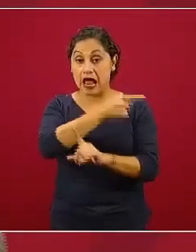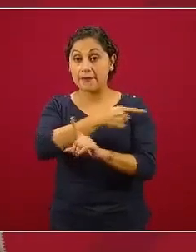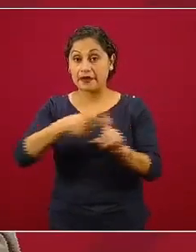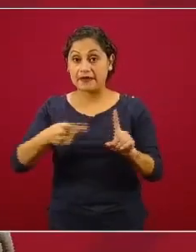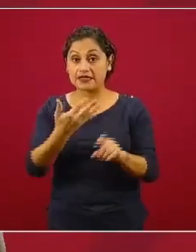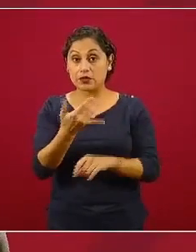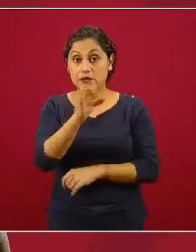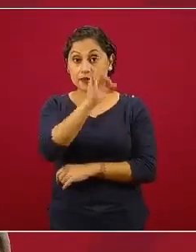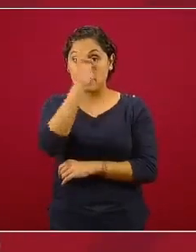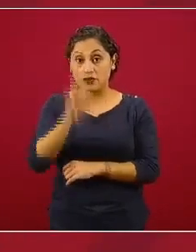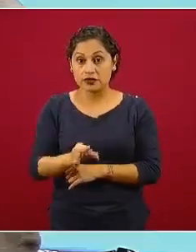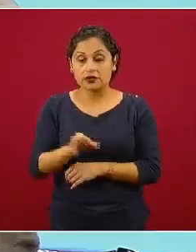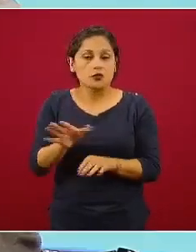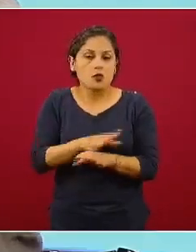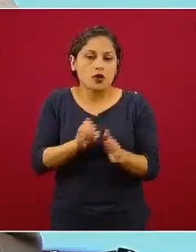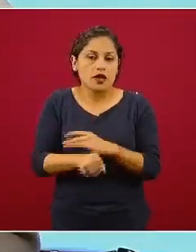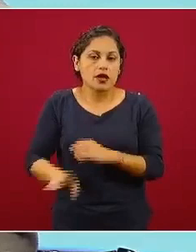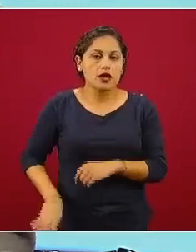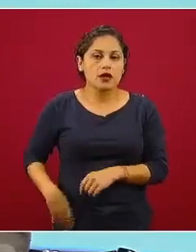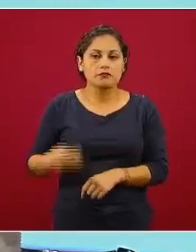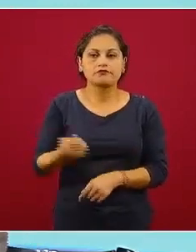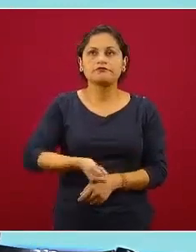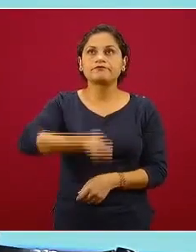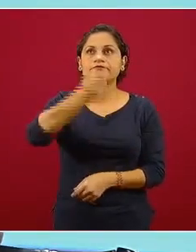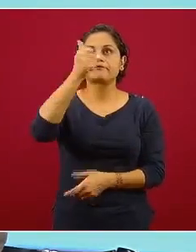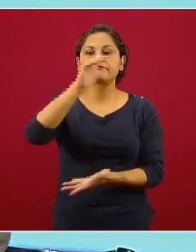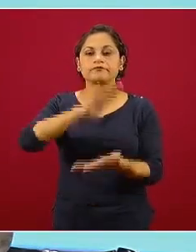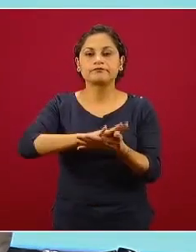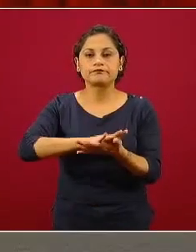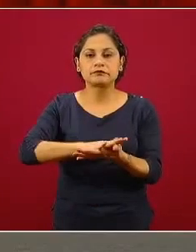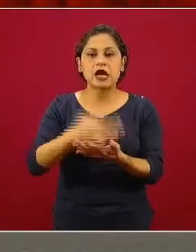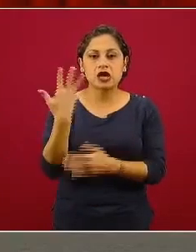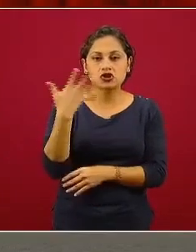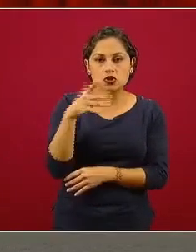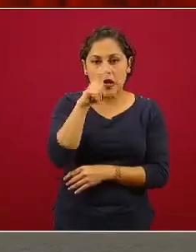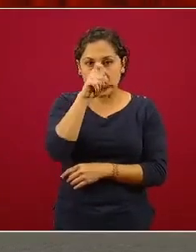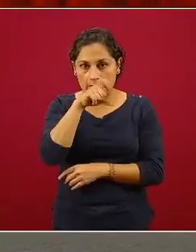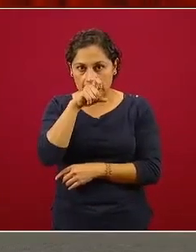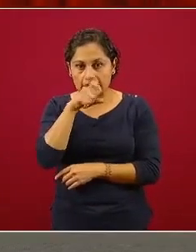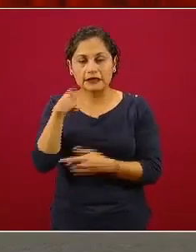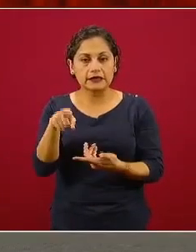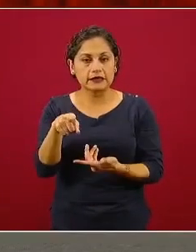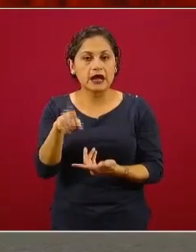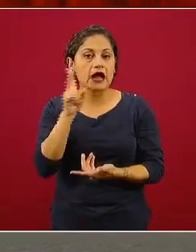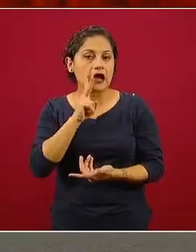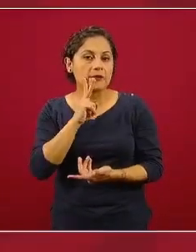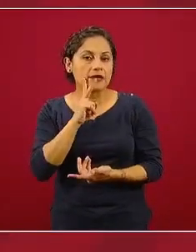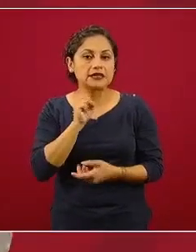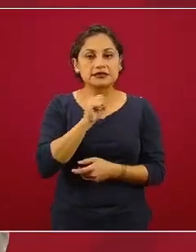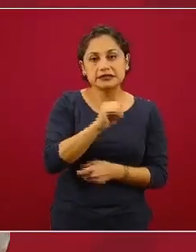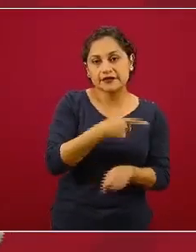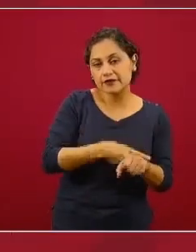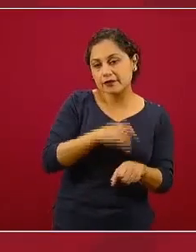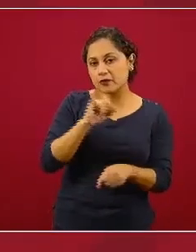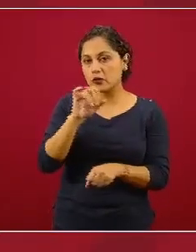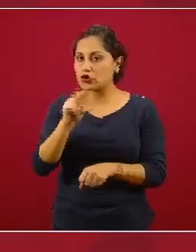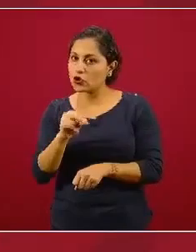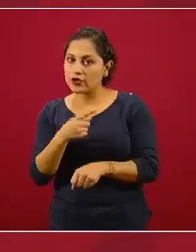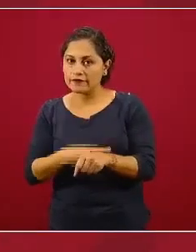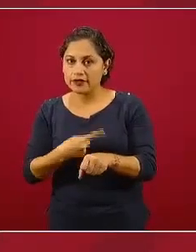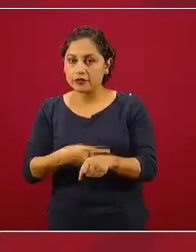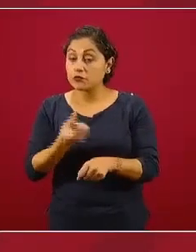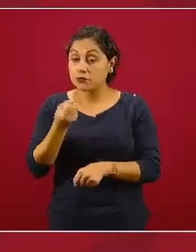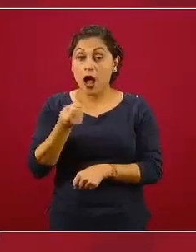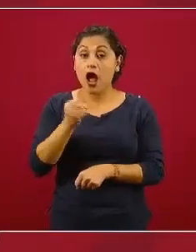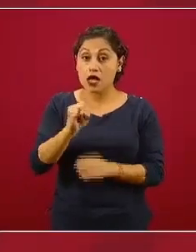es como si sacamos una moneda, la tiramos al aire, águila o sol, y queremos saber si es positivo o negativo. Ese es el estado actual de